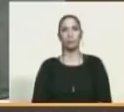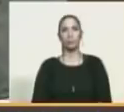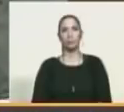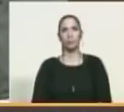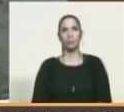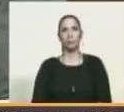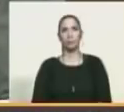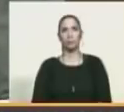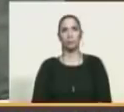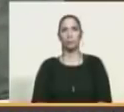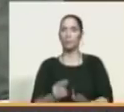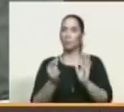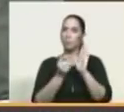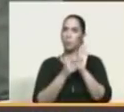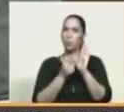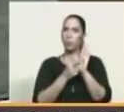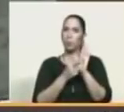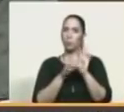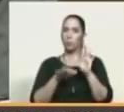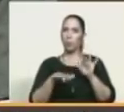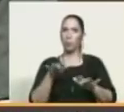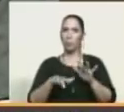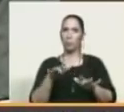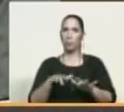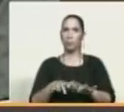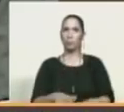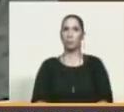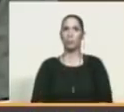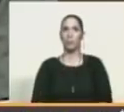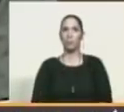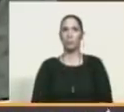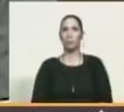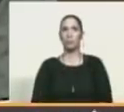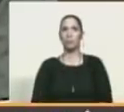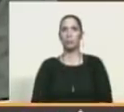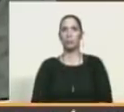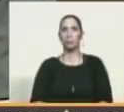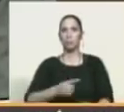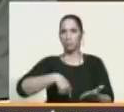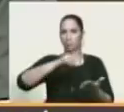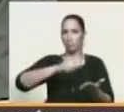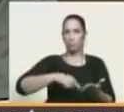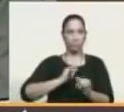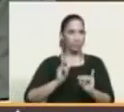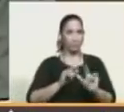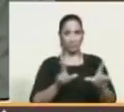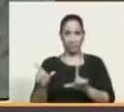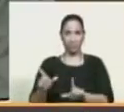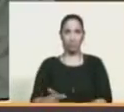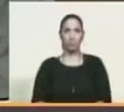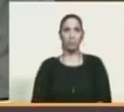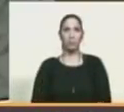Siguiente punto, ciudadano, señor secretario. Deme lo que tenga que firmar para pa firmarlo de una vez.